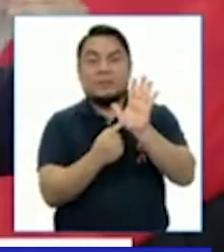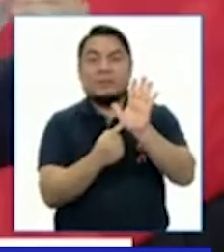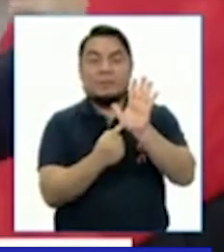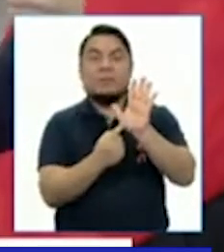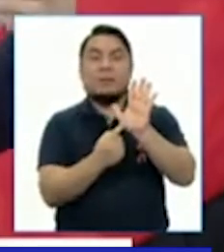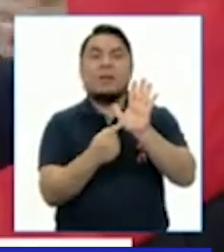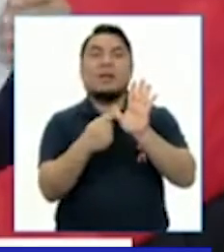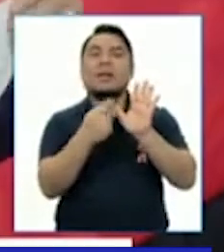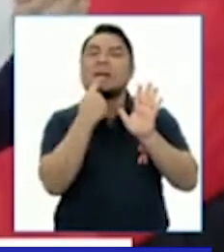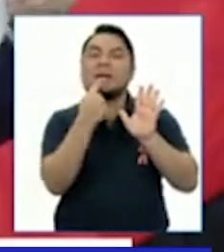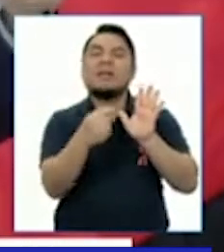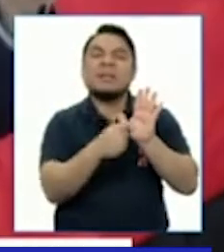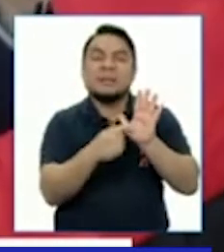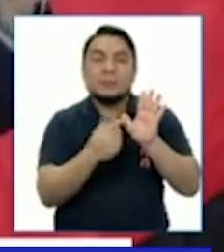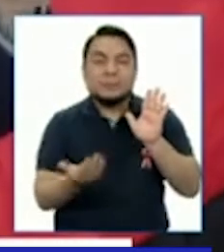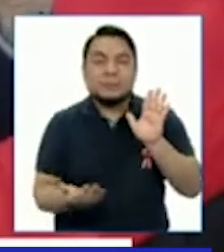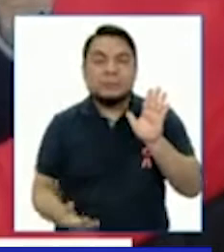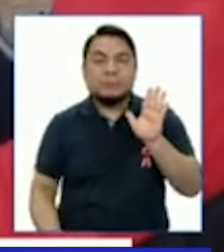que dice: